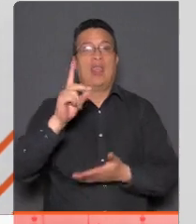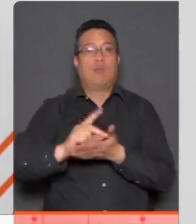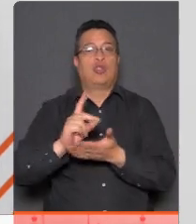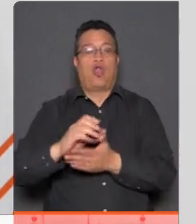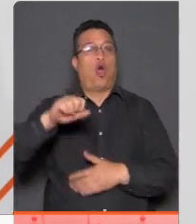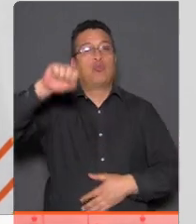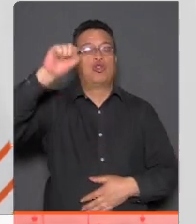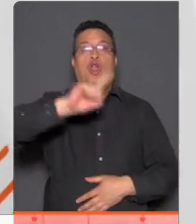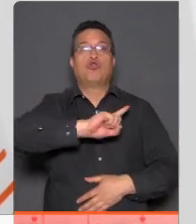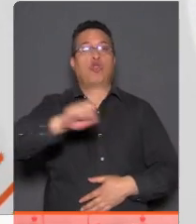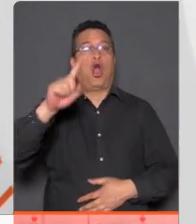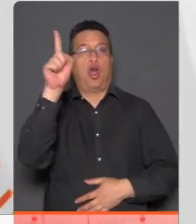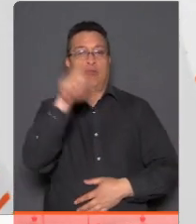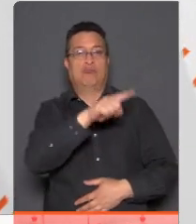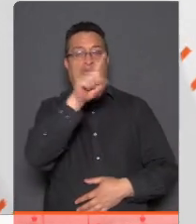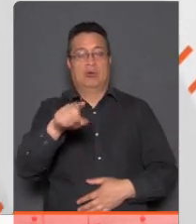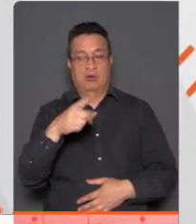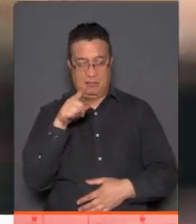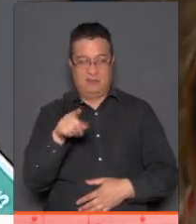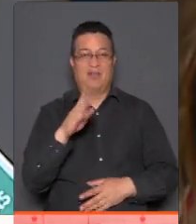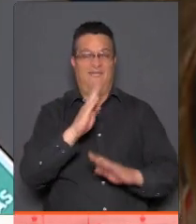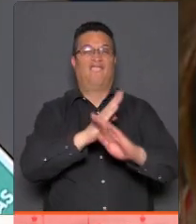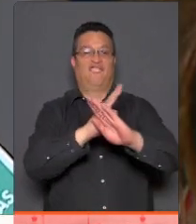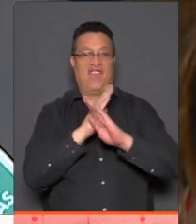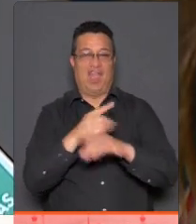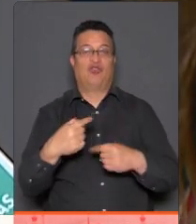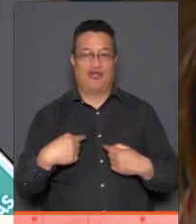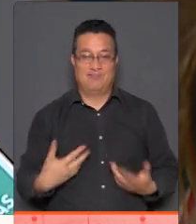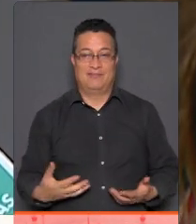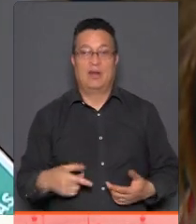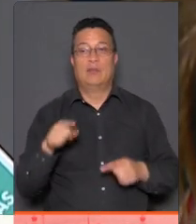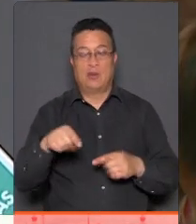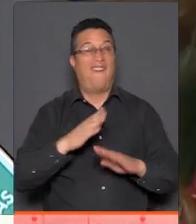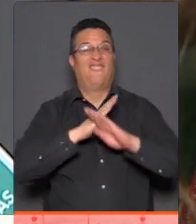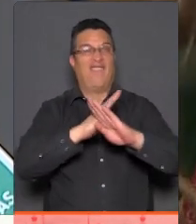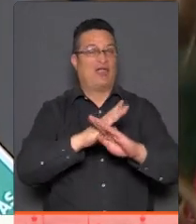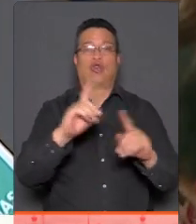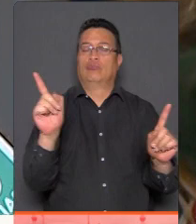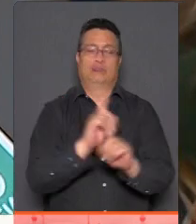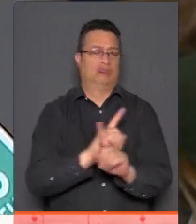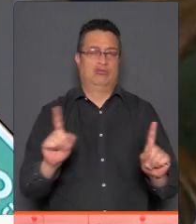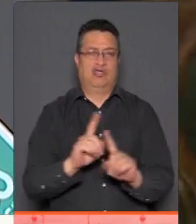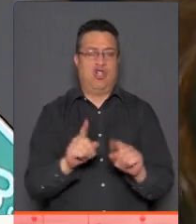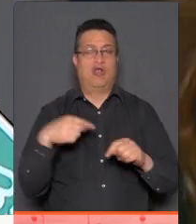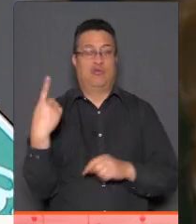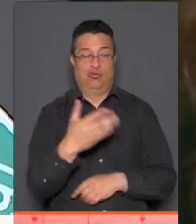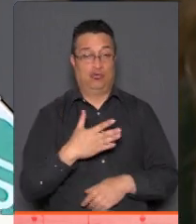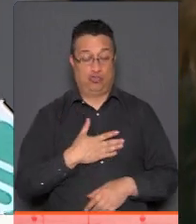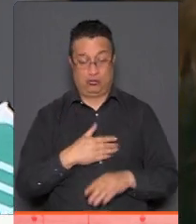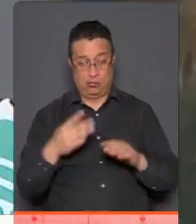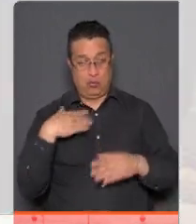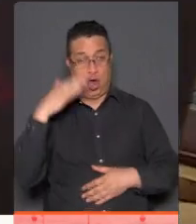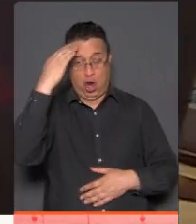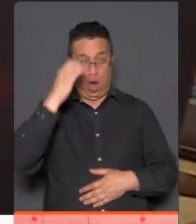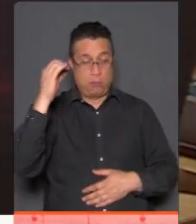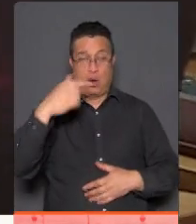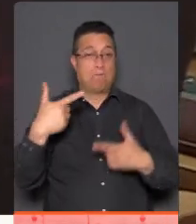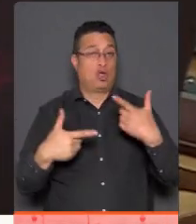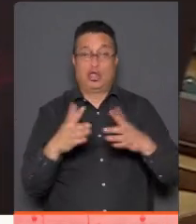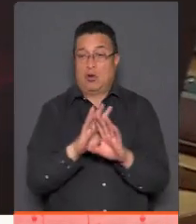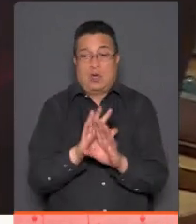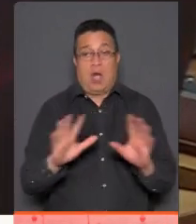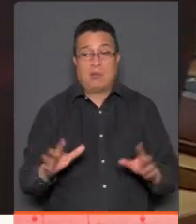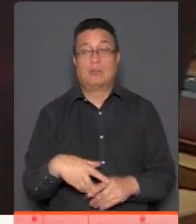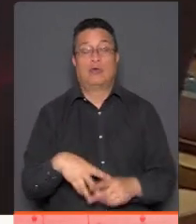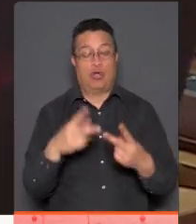comunista, lo que deja de manifiesto el veto a nuestro partido. Aquí no hay veto. Nosotros como bancada dimos un punto político muy claro. Son dos de